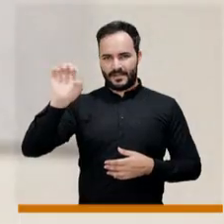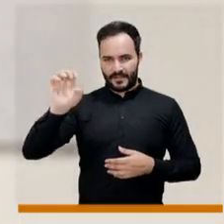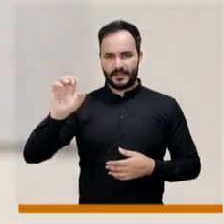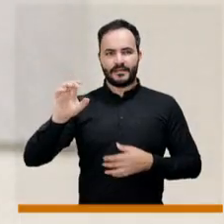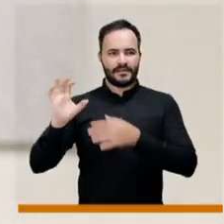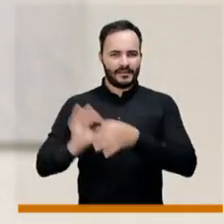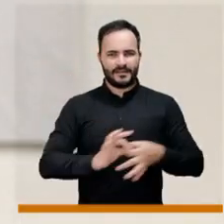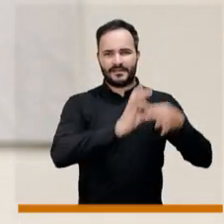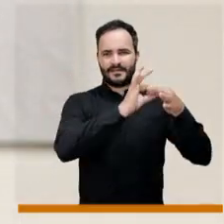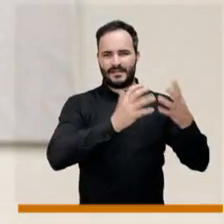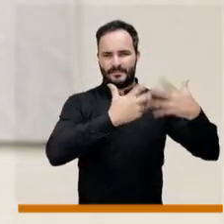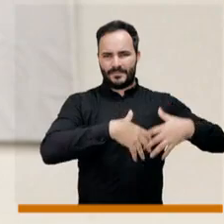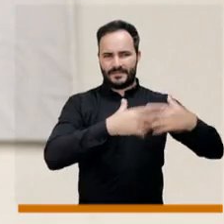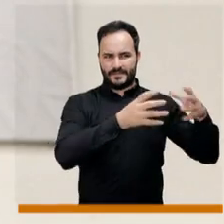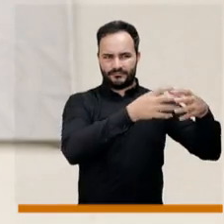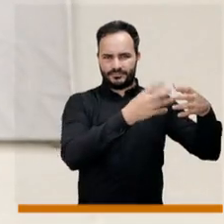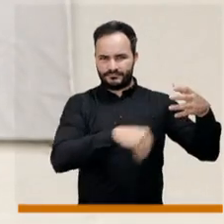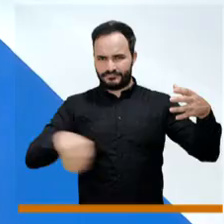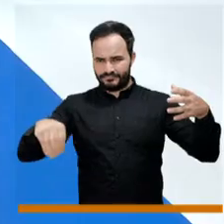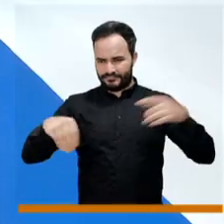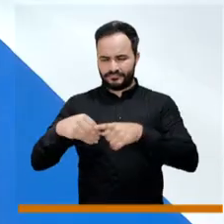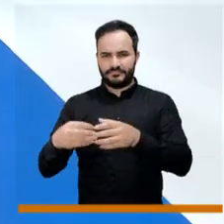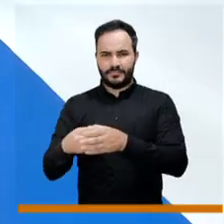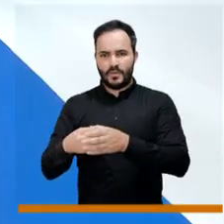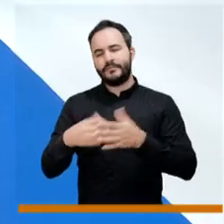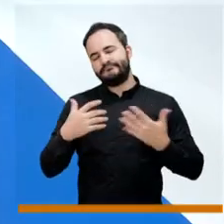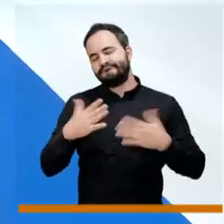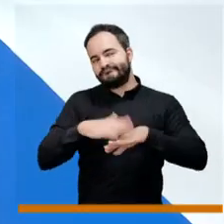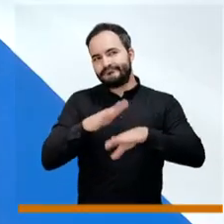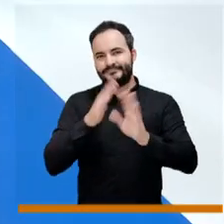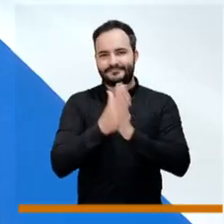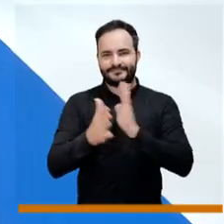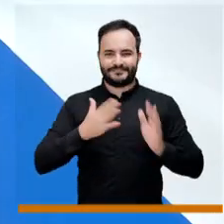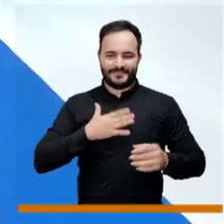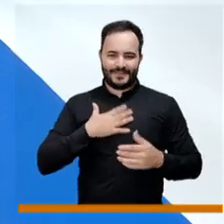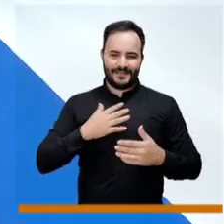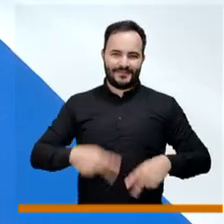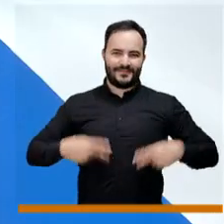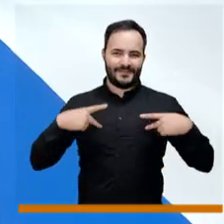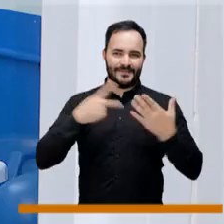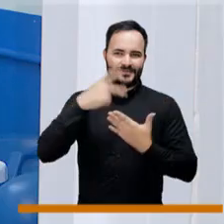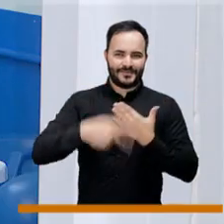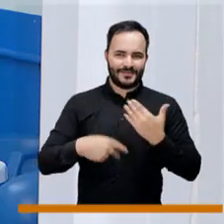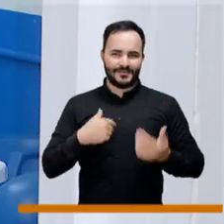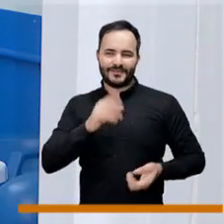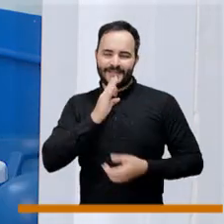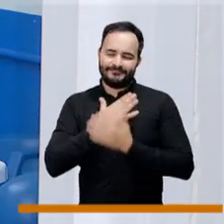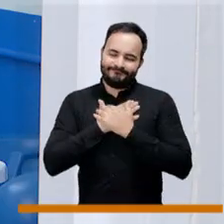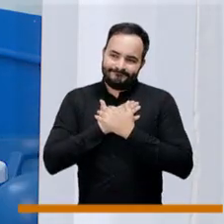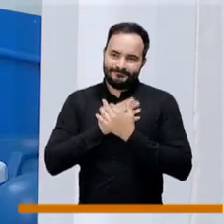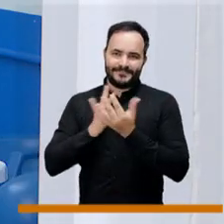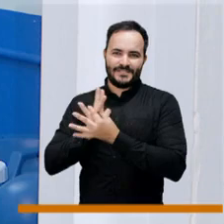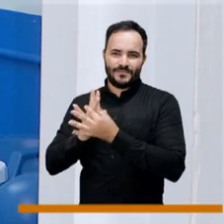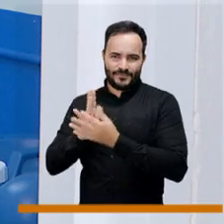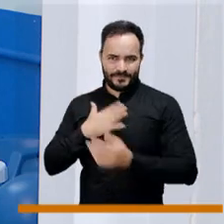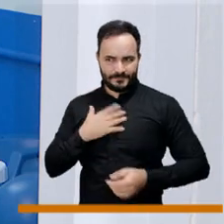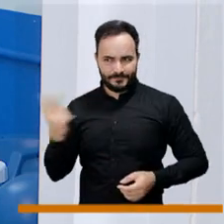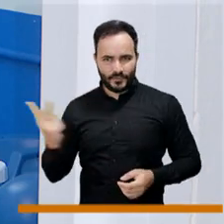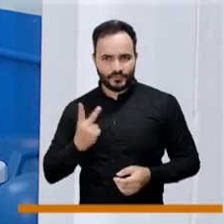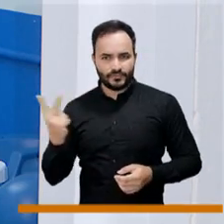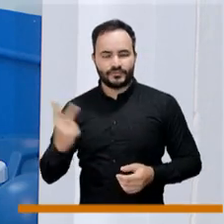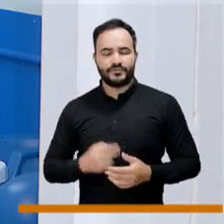en cabeza de Grupo Gypsies, es un proyecto de vida que realizo con mi amada